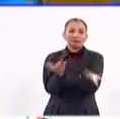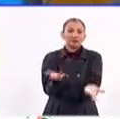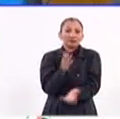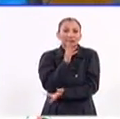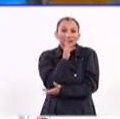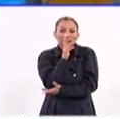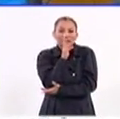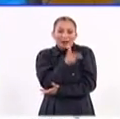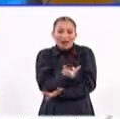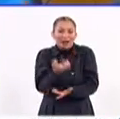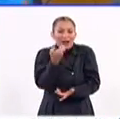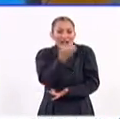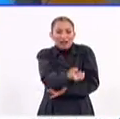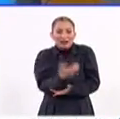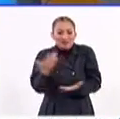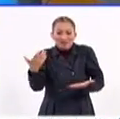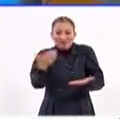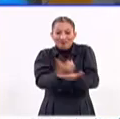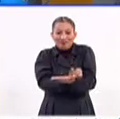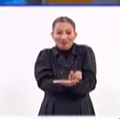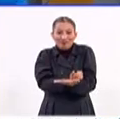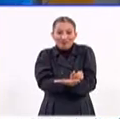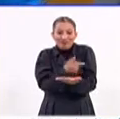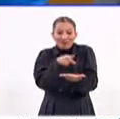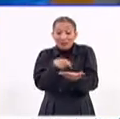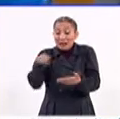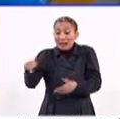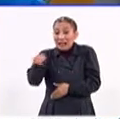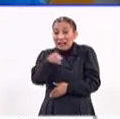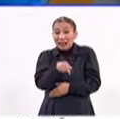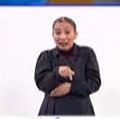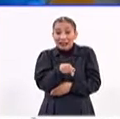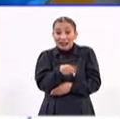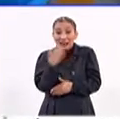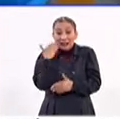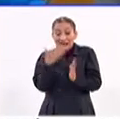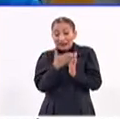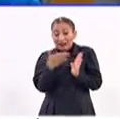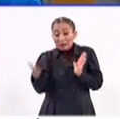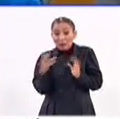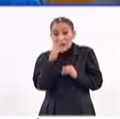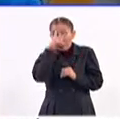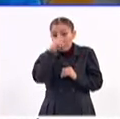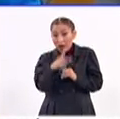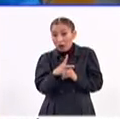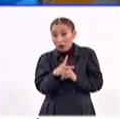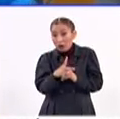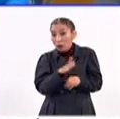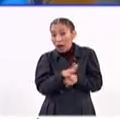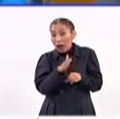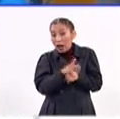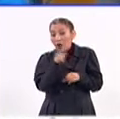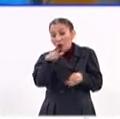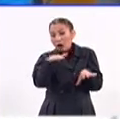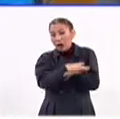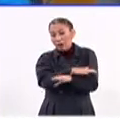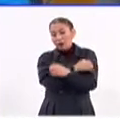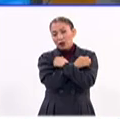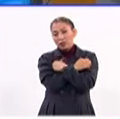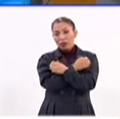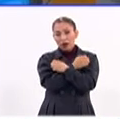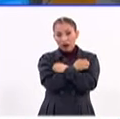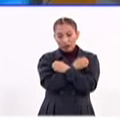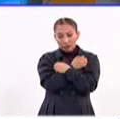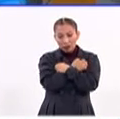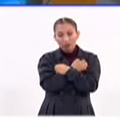mejor logro para esta etapa de nuestro país que una reforma